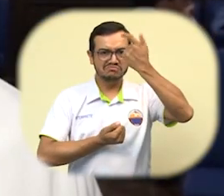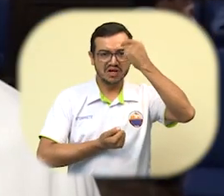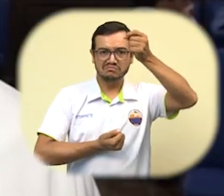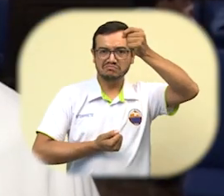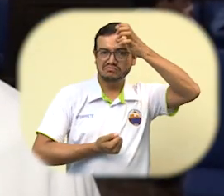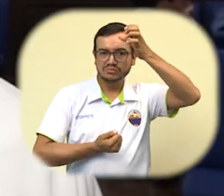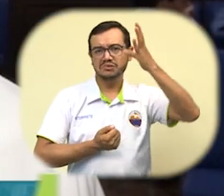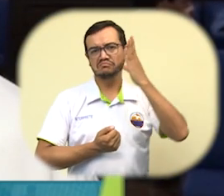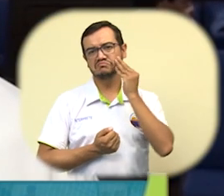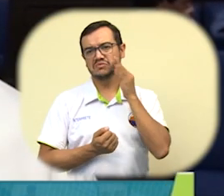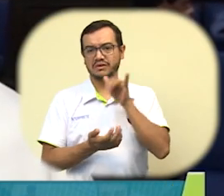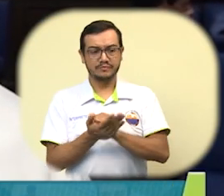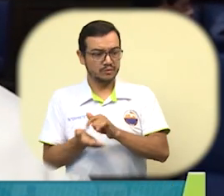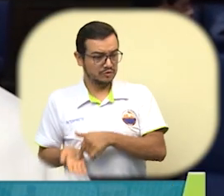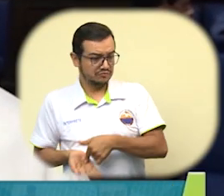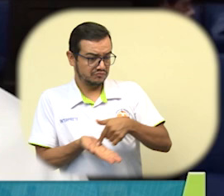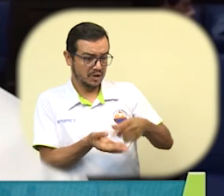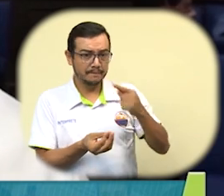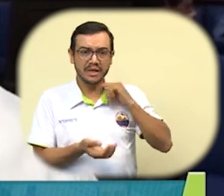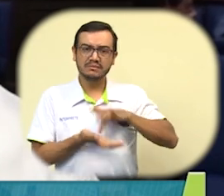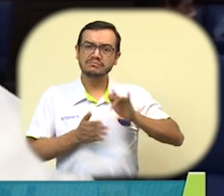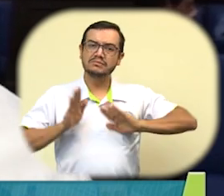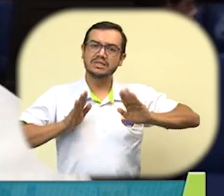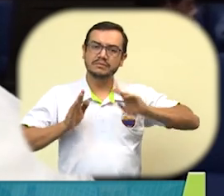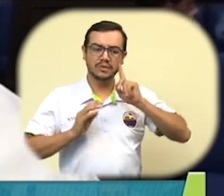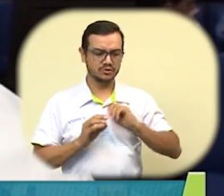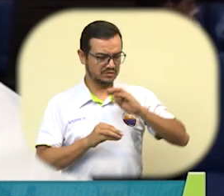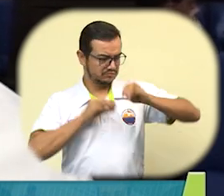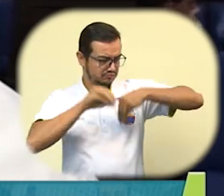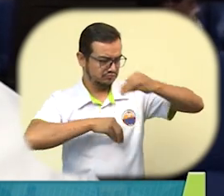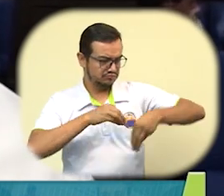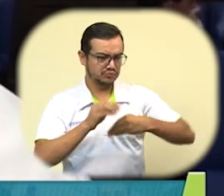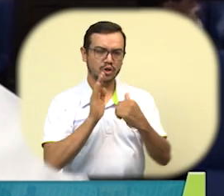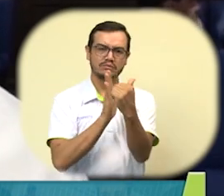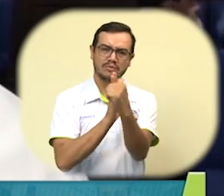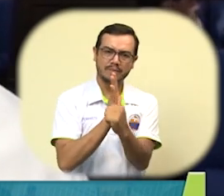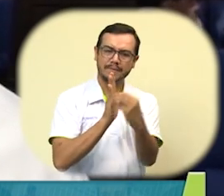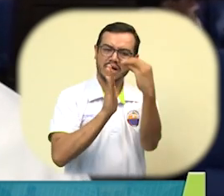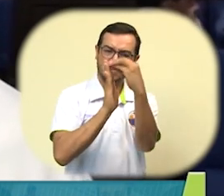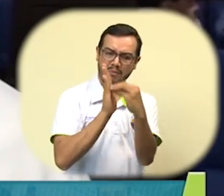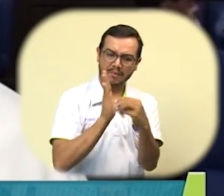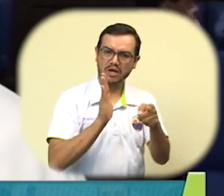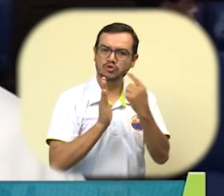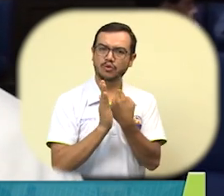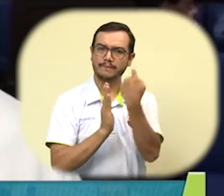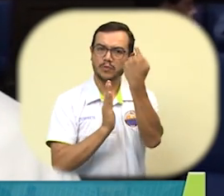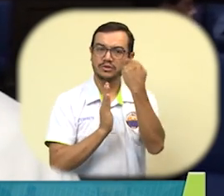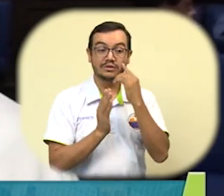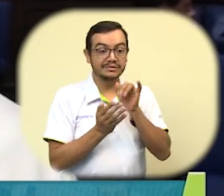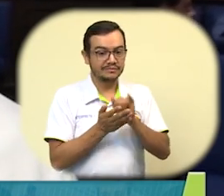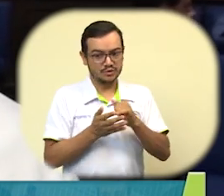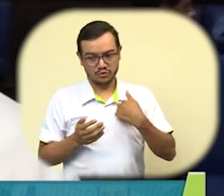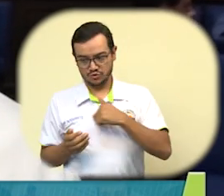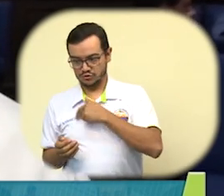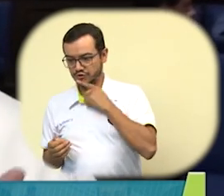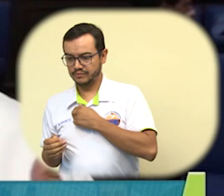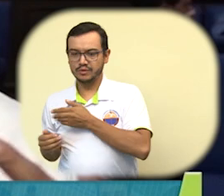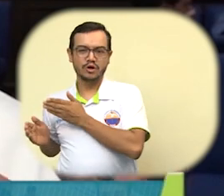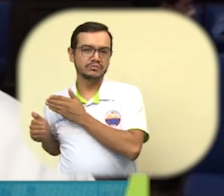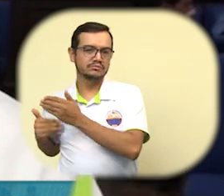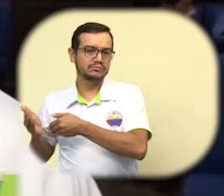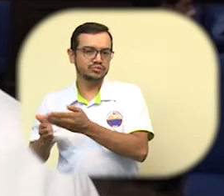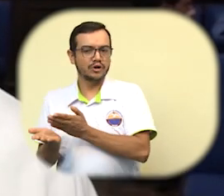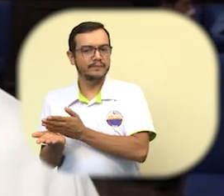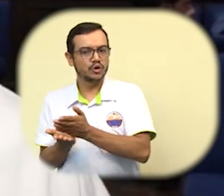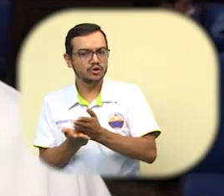para el desarrollo de la política, de la participación en la formulación de políticas públicas para el desarrollo de los territorios. Y esto se articula con lo que venimos desarrollando a